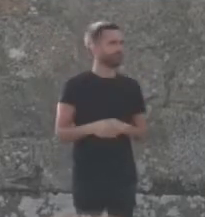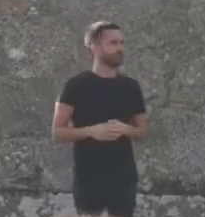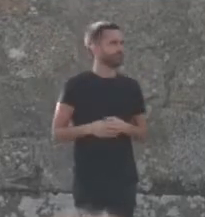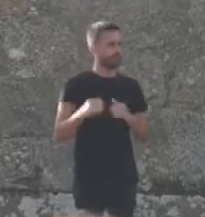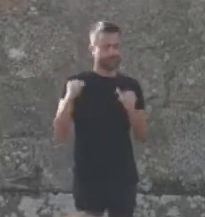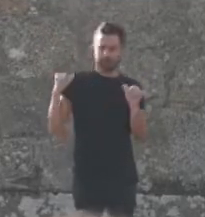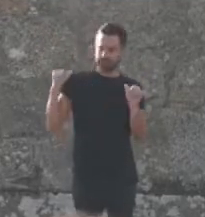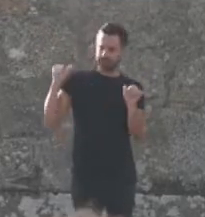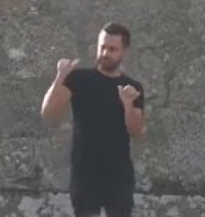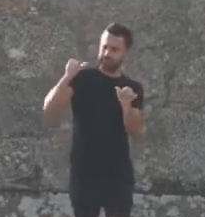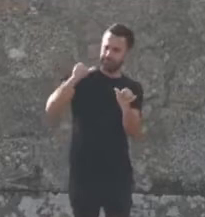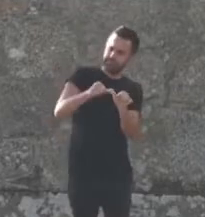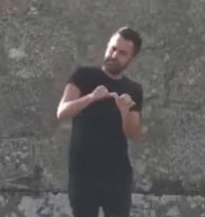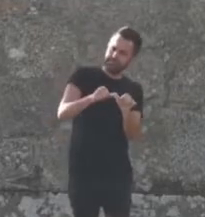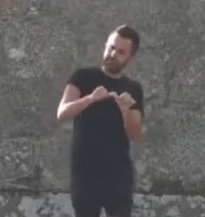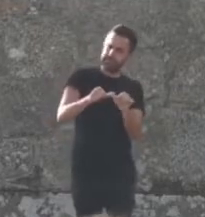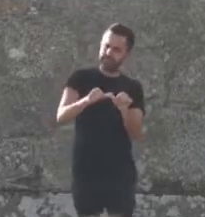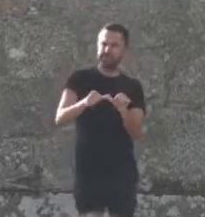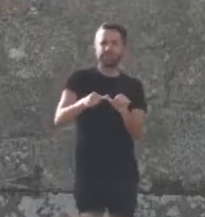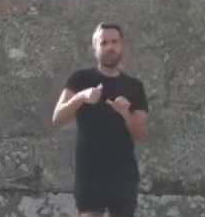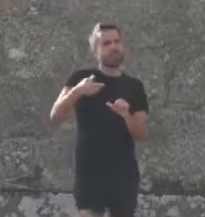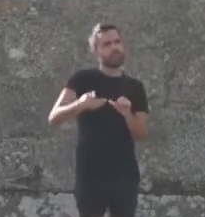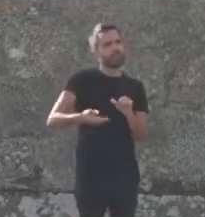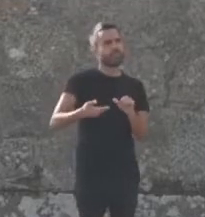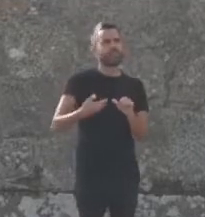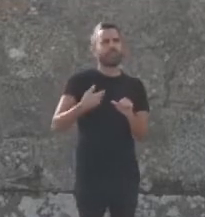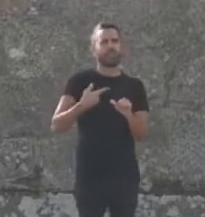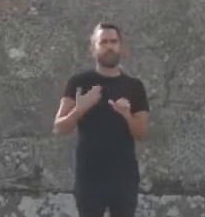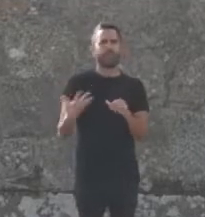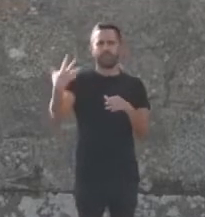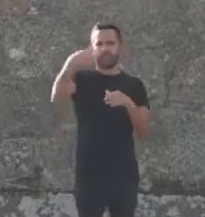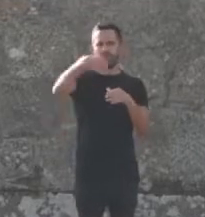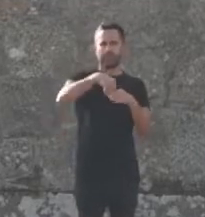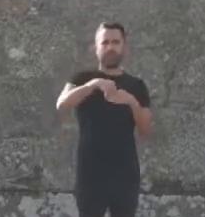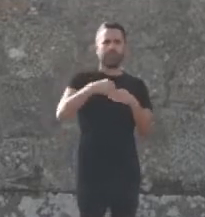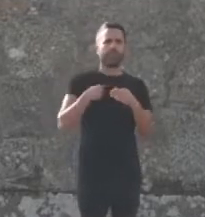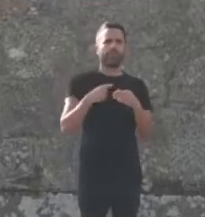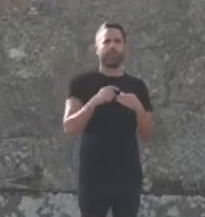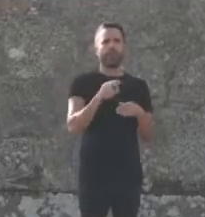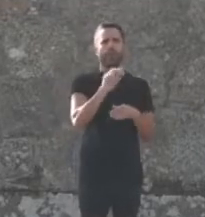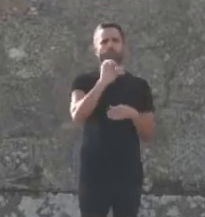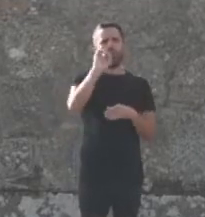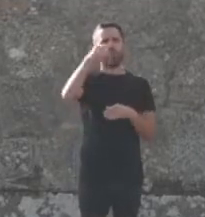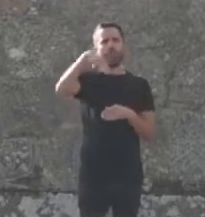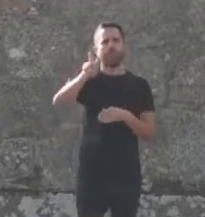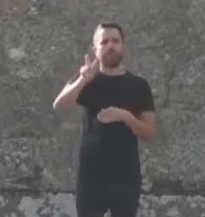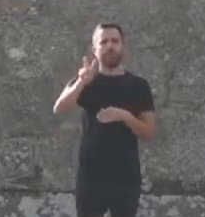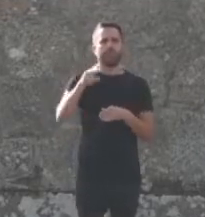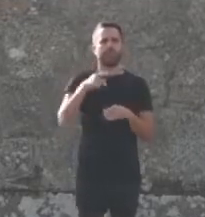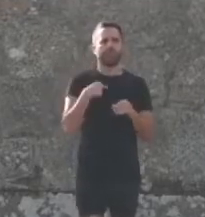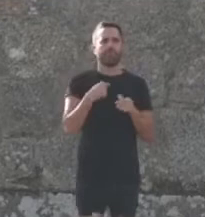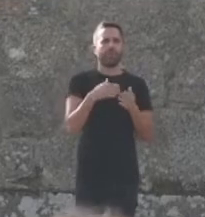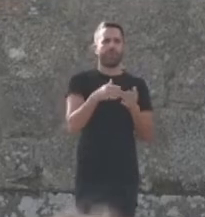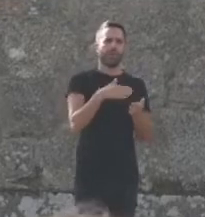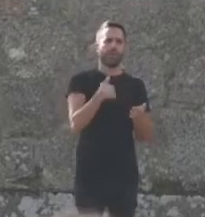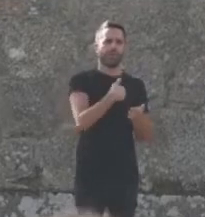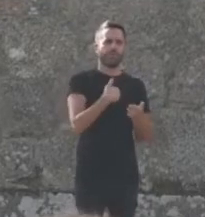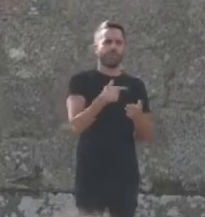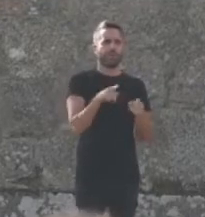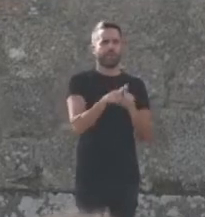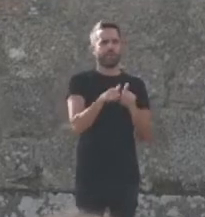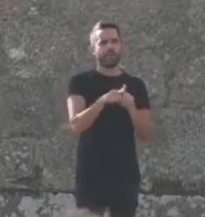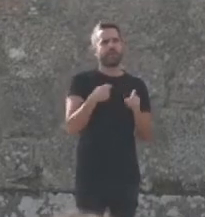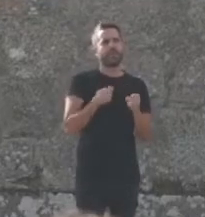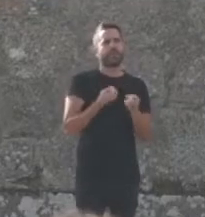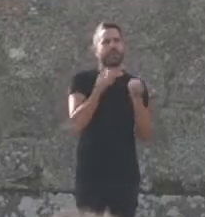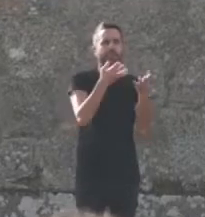anos, eu creo que foi fundamental a intervención das Nacións Unidas, podíamos estendernos aquí no papel que xogou o informe de Grave, por exemplo,